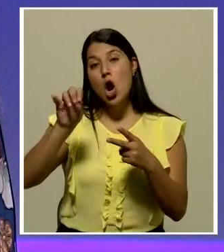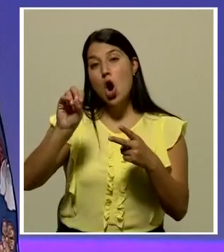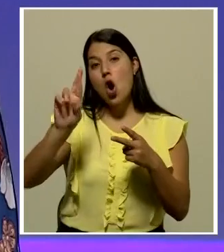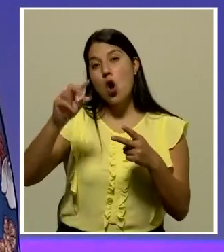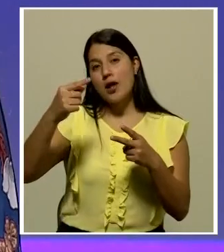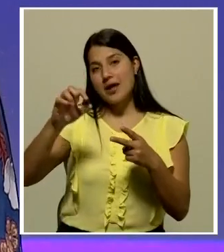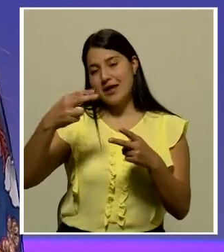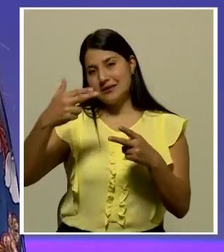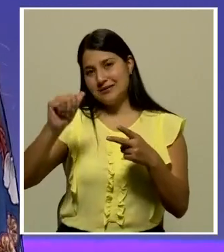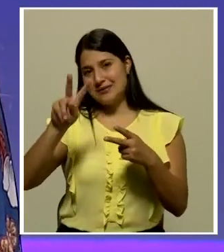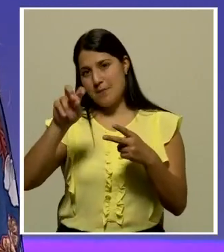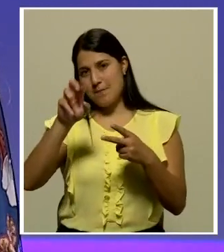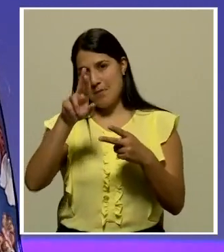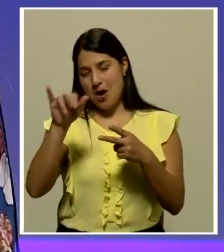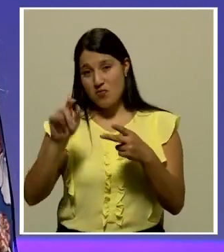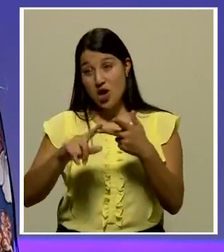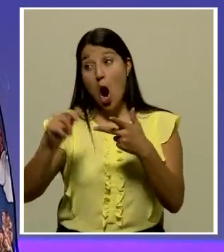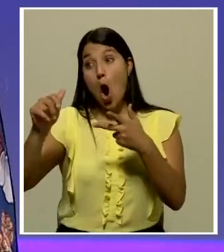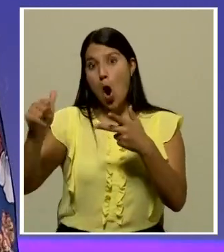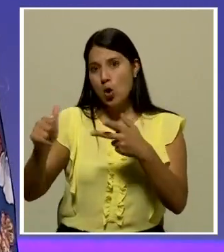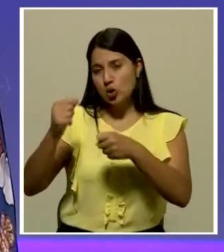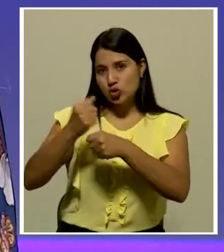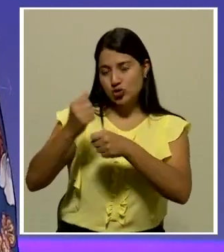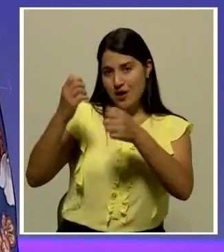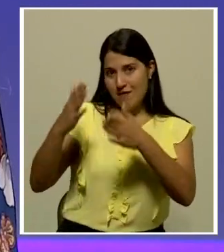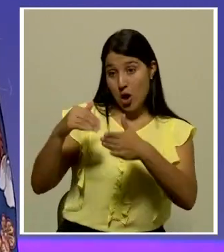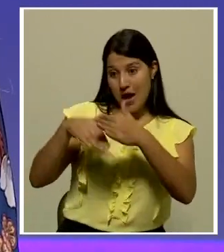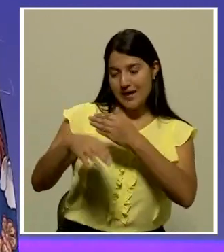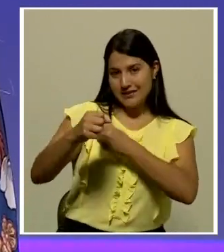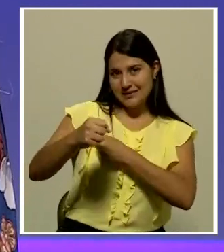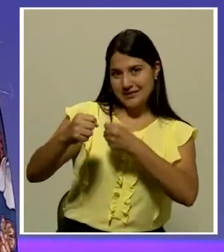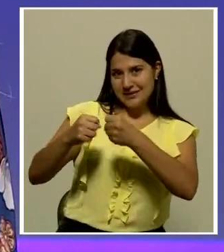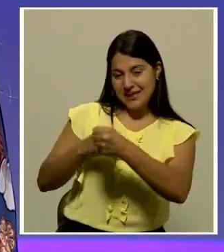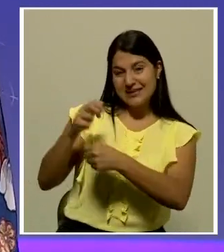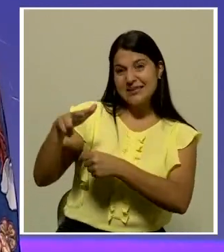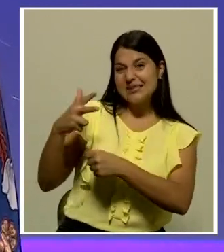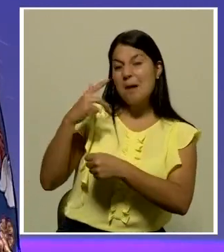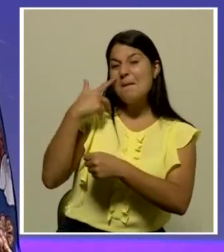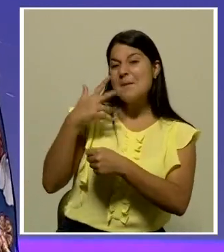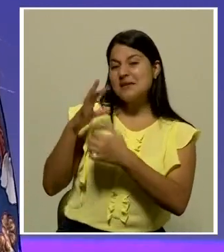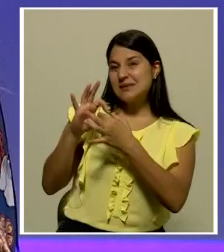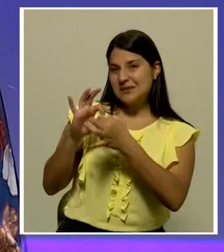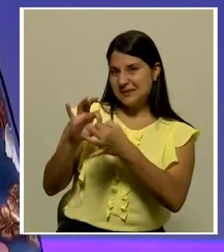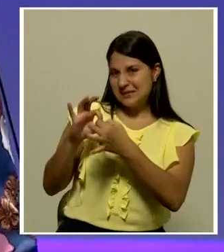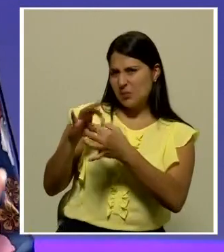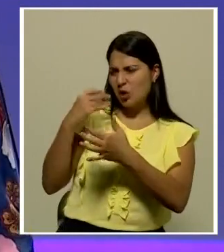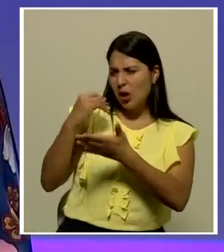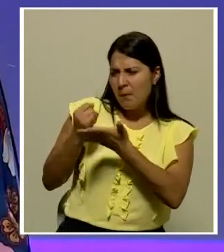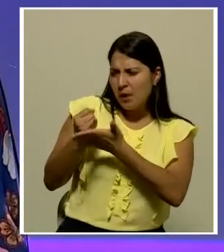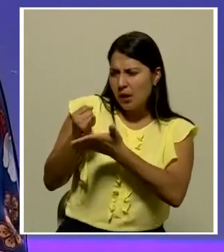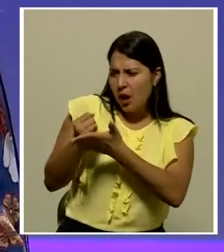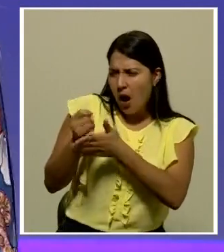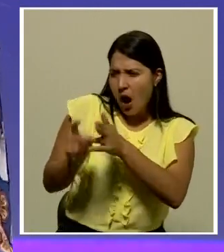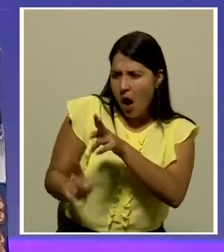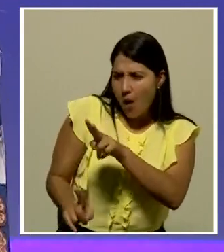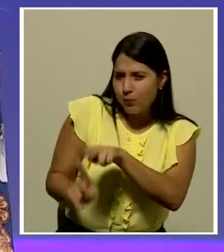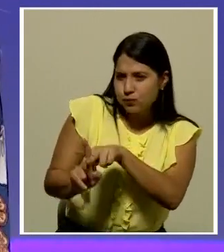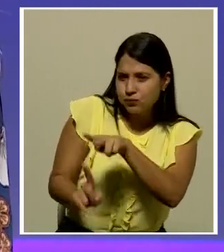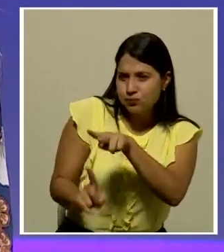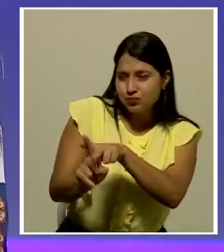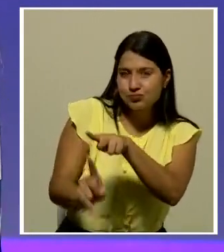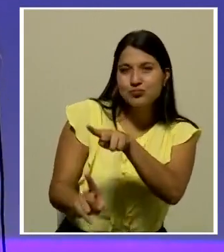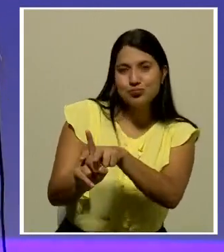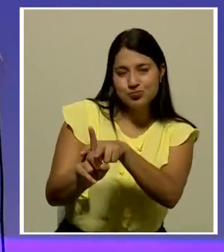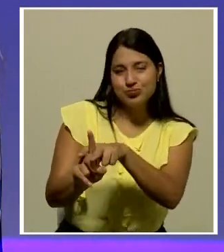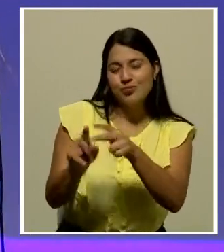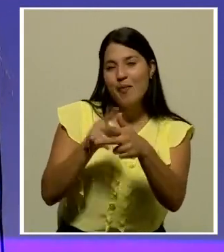magistrados de la Sala Tercera, por una serie de circunstancias que se fueron dando en el camino, otras que ya habían ocurrido, pero se hicieron